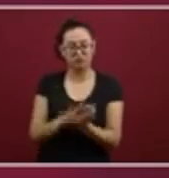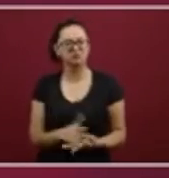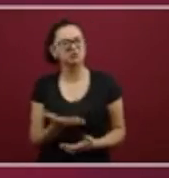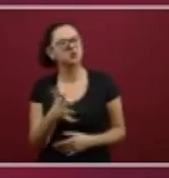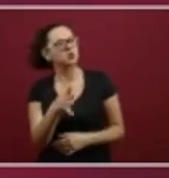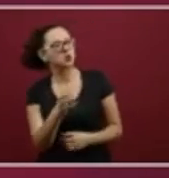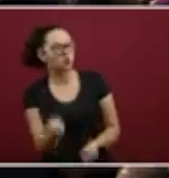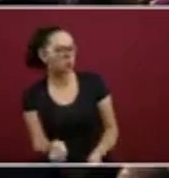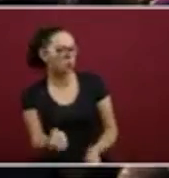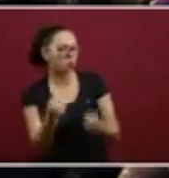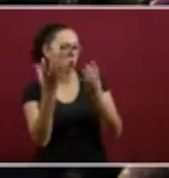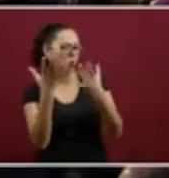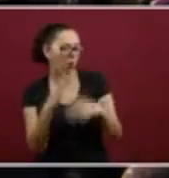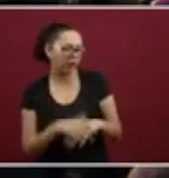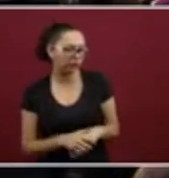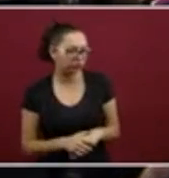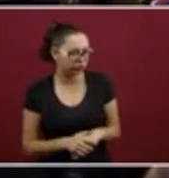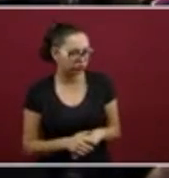cuántos, presidente, en específico?